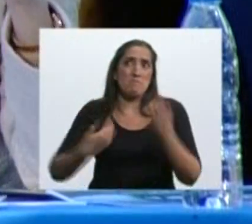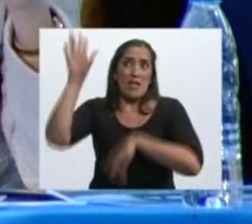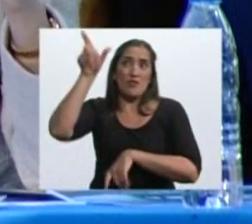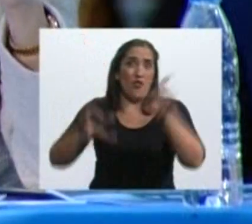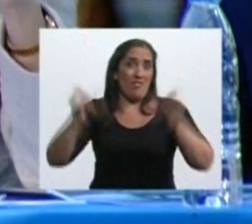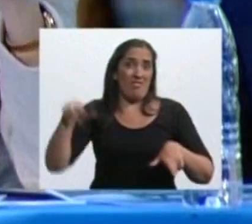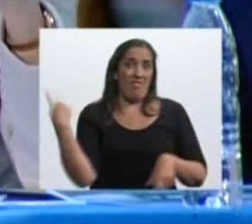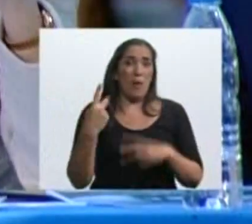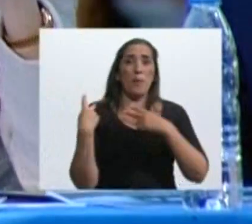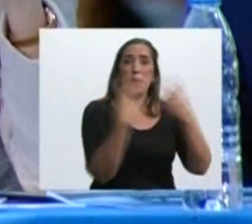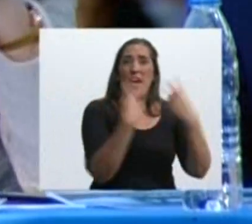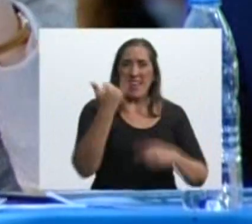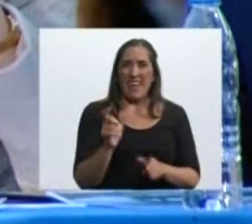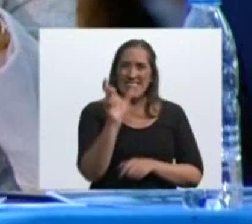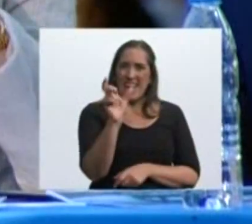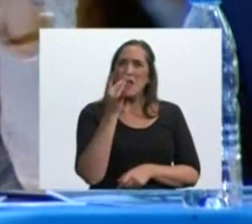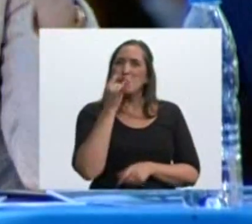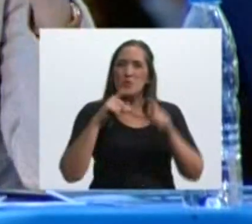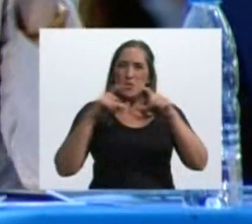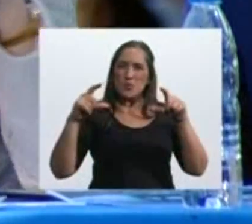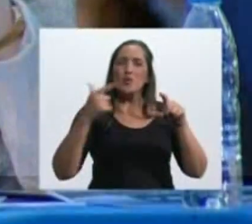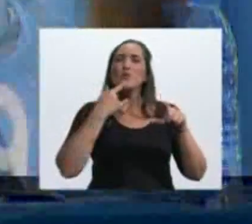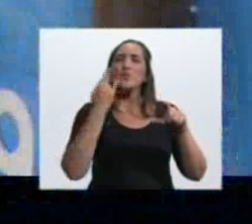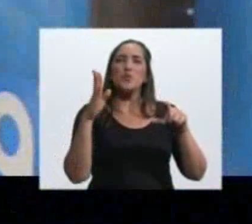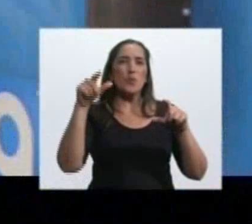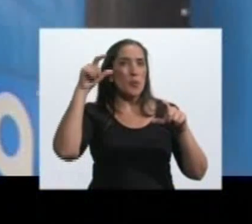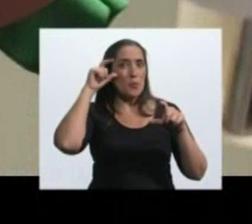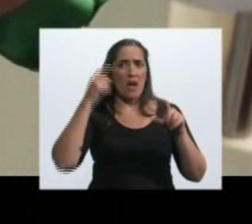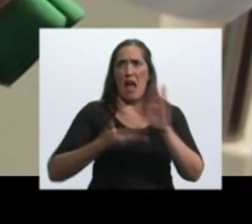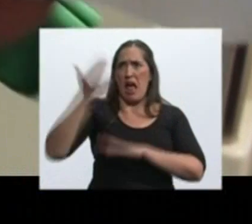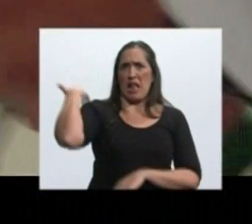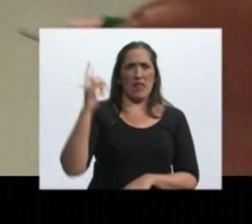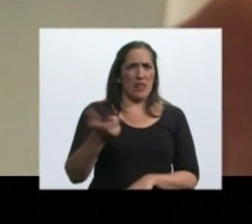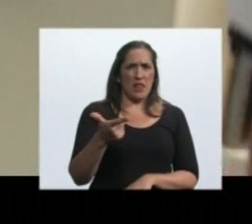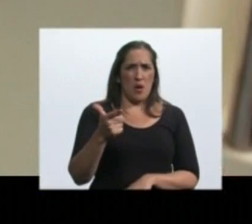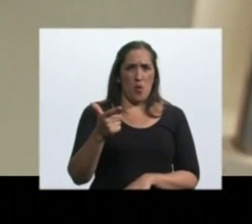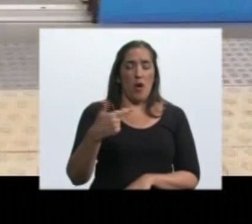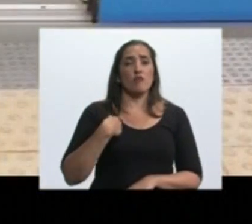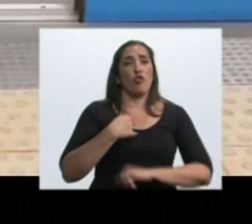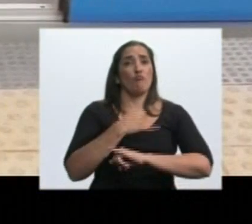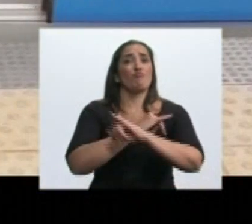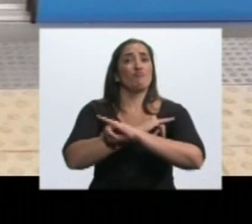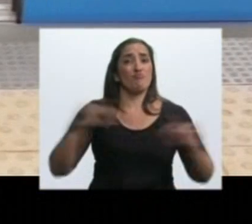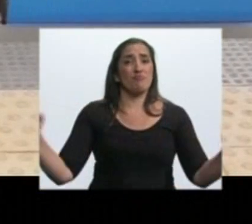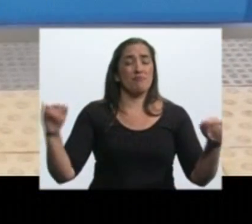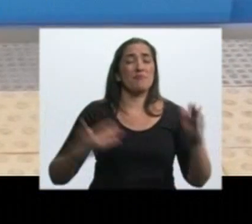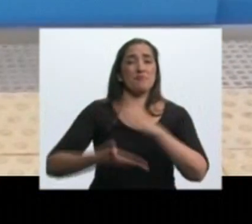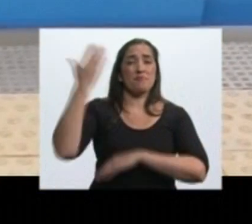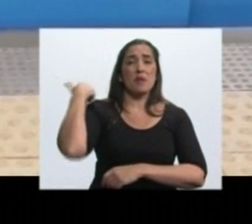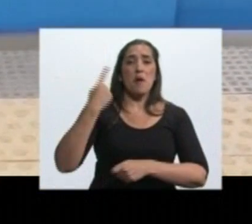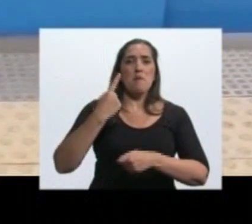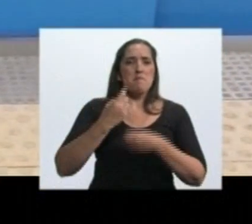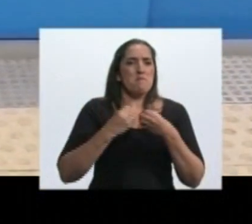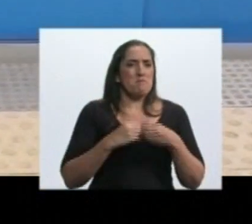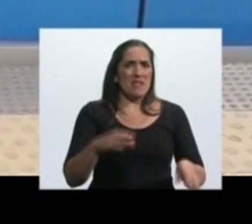para viajar tarjeta SUBE. La tarjeta SUBE no existía. Yo la lancé al principio de mi